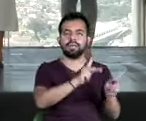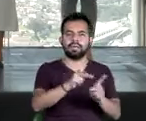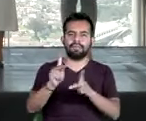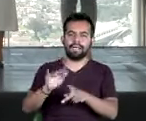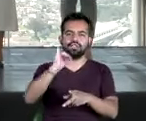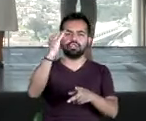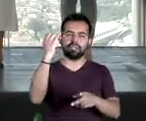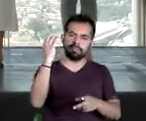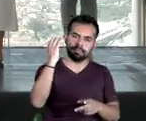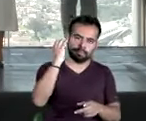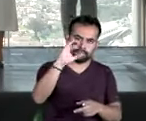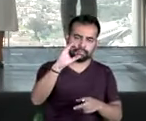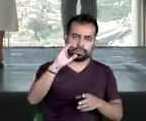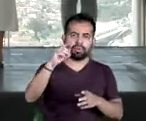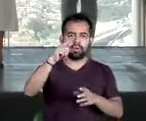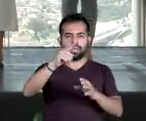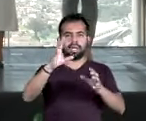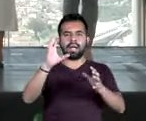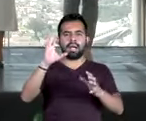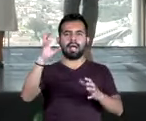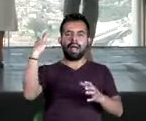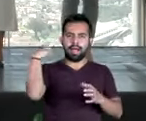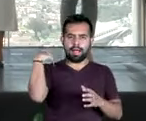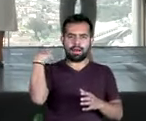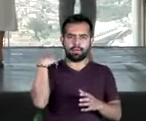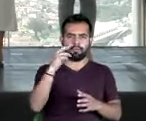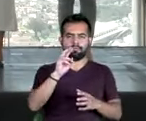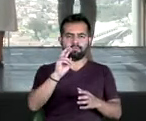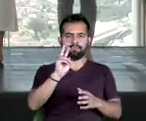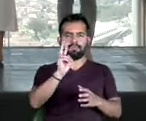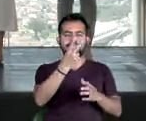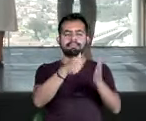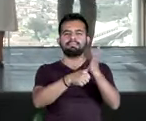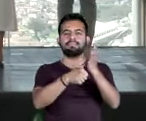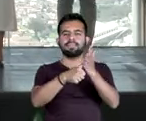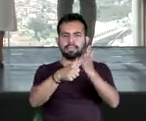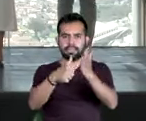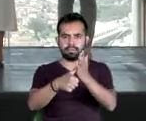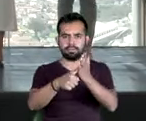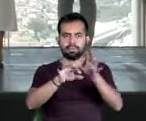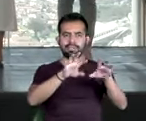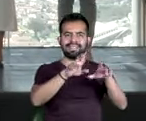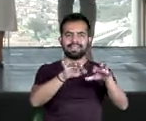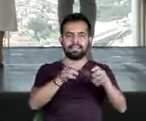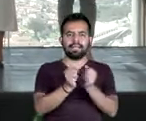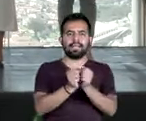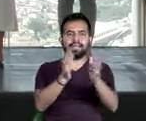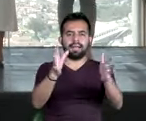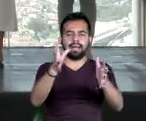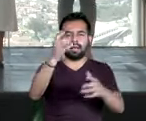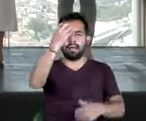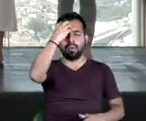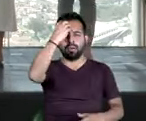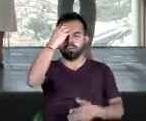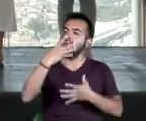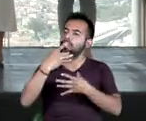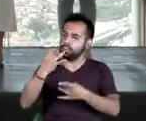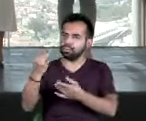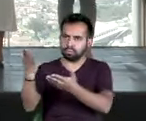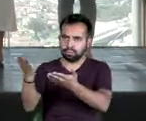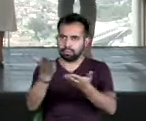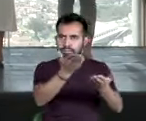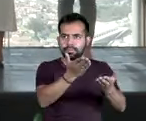y también ocupó un cargo de viceministro en la Secretaría Nacional de Educación, Ciencia y Tecnología. Un gusto, amigo y compañero.